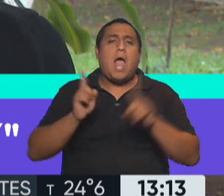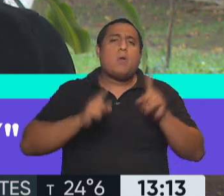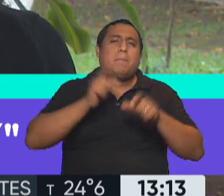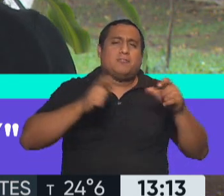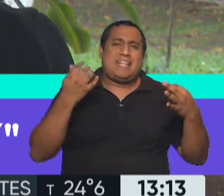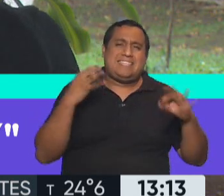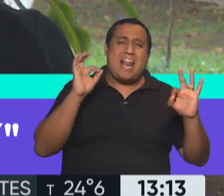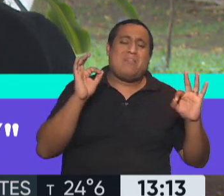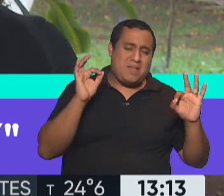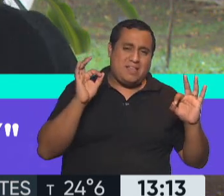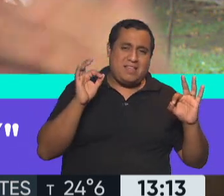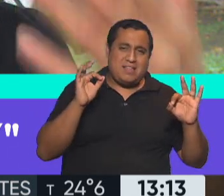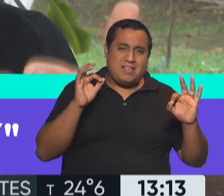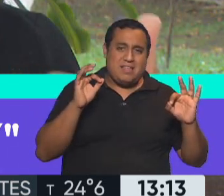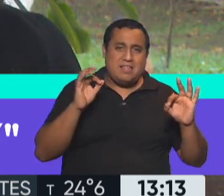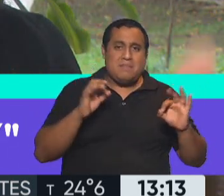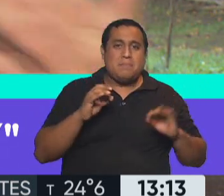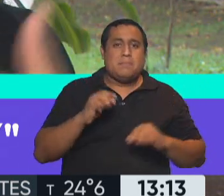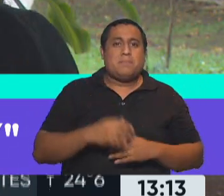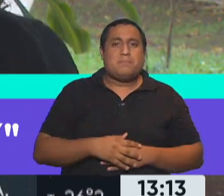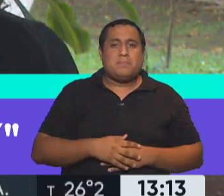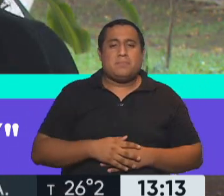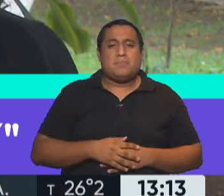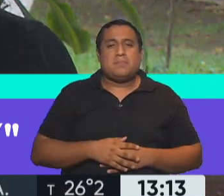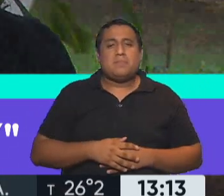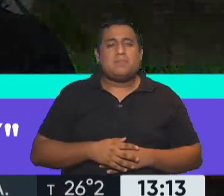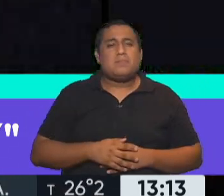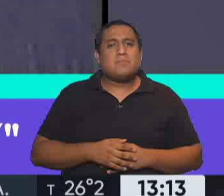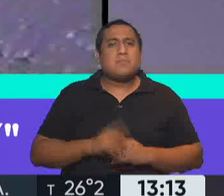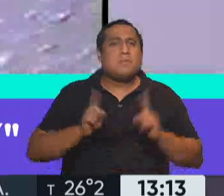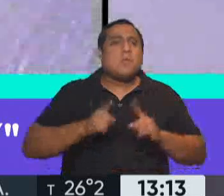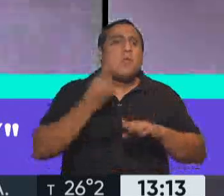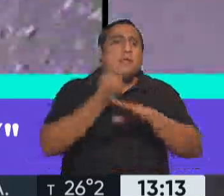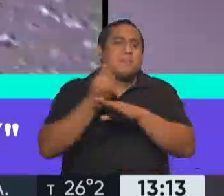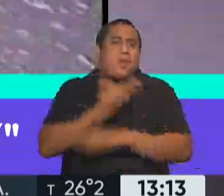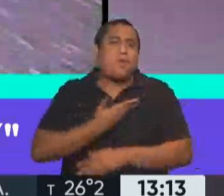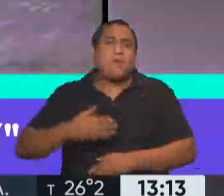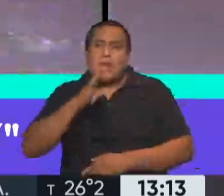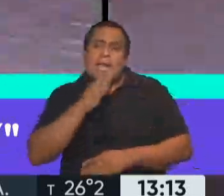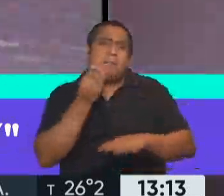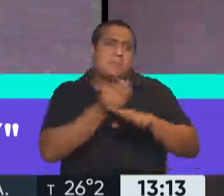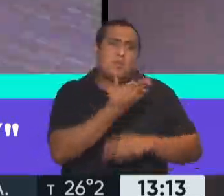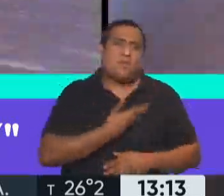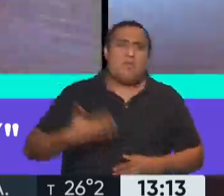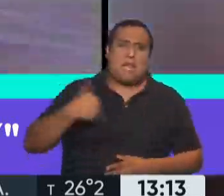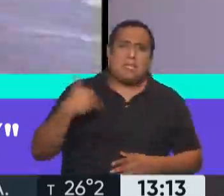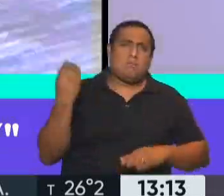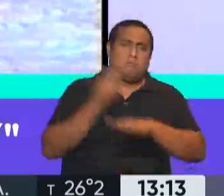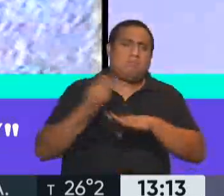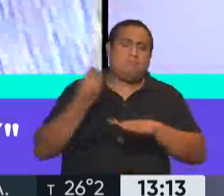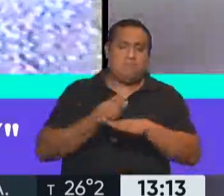sobrevivientes, representantes del gobierno israelí, representantes del gobierno argentino, y vamos a tener